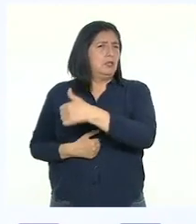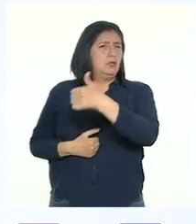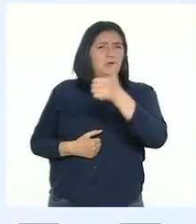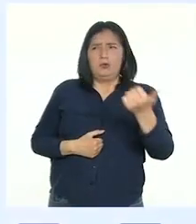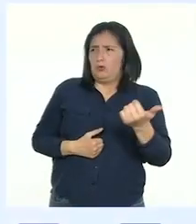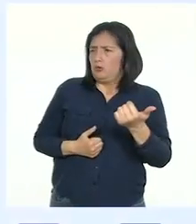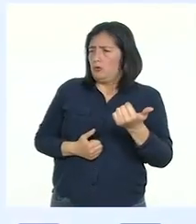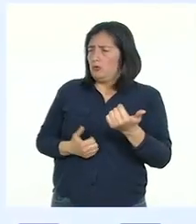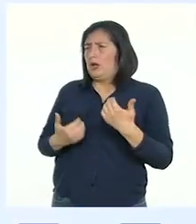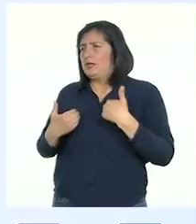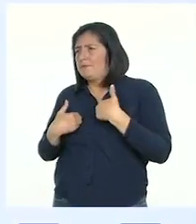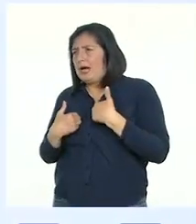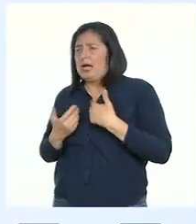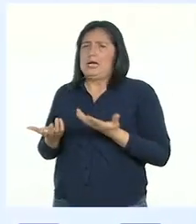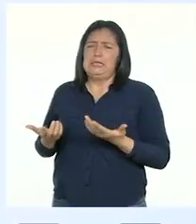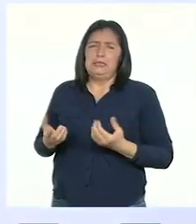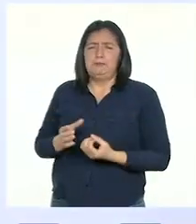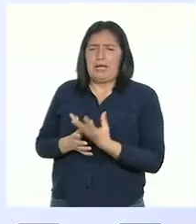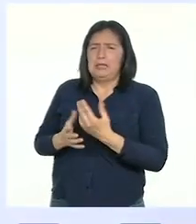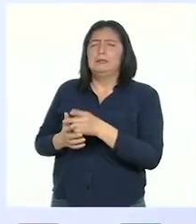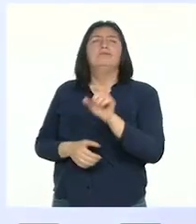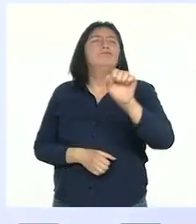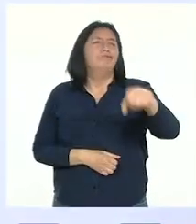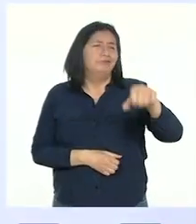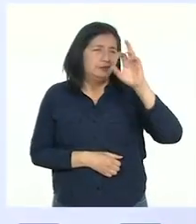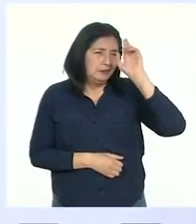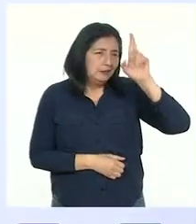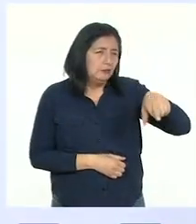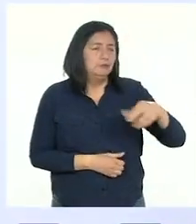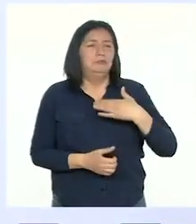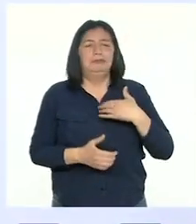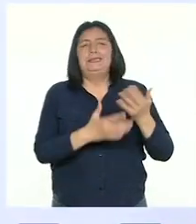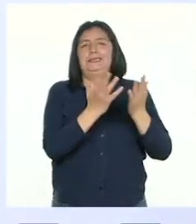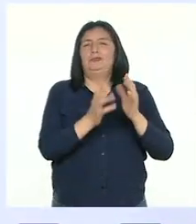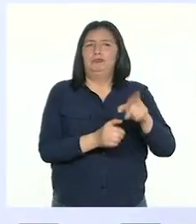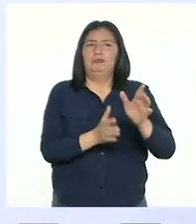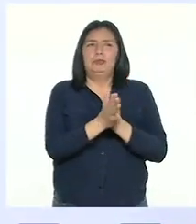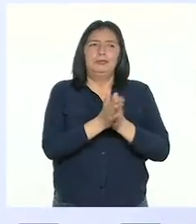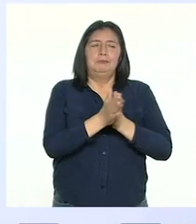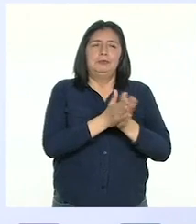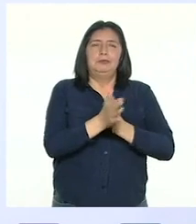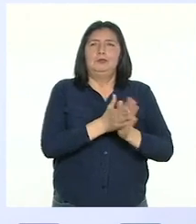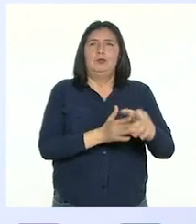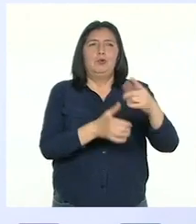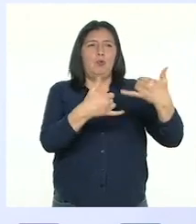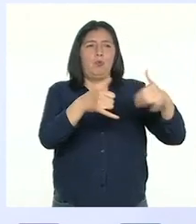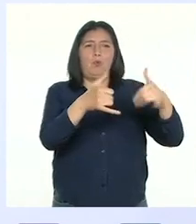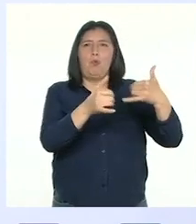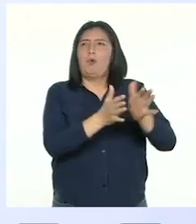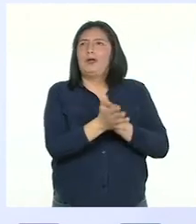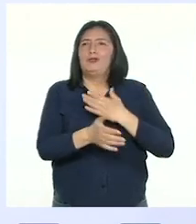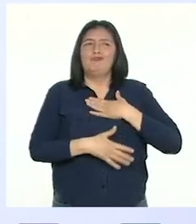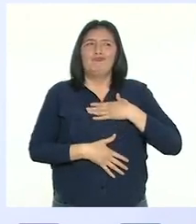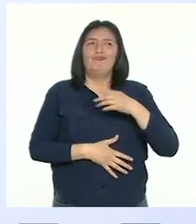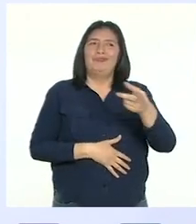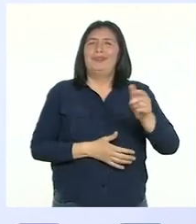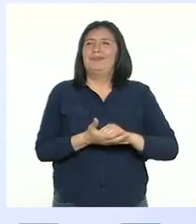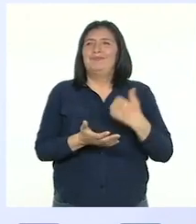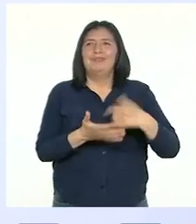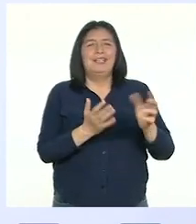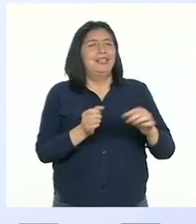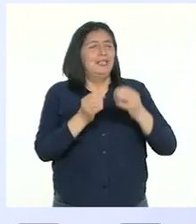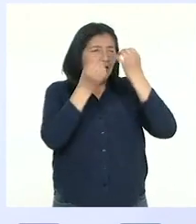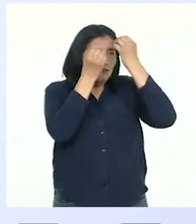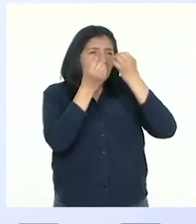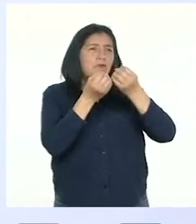seres vivos. Tienes mucha razón. Mis estudiantes se han animado a hacer un juego muy divertido para dar